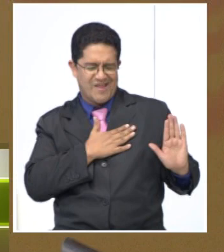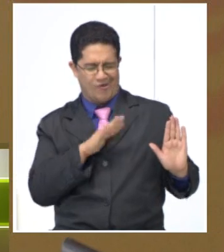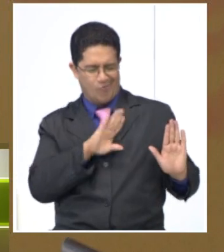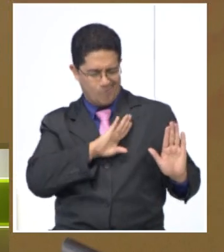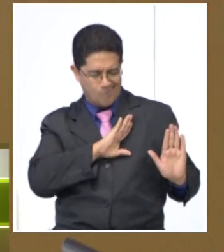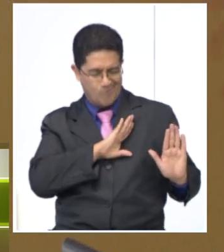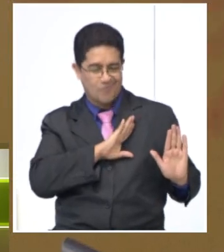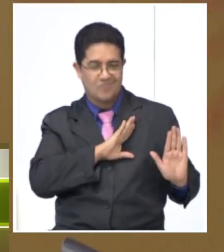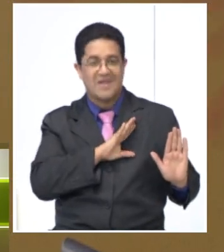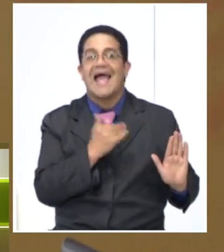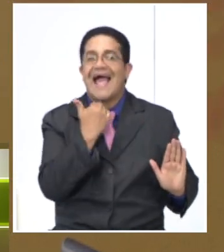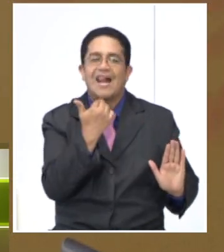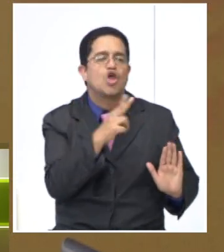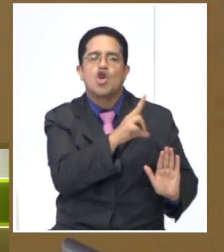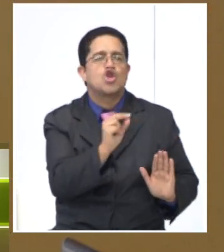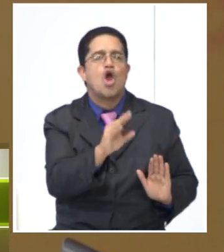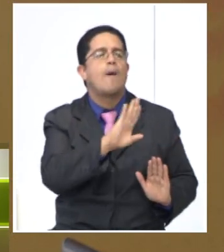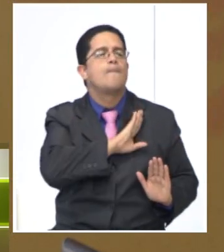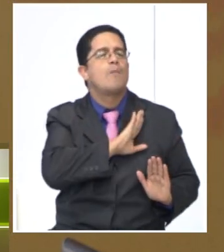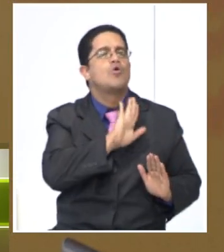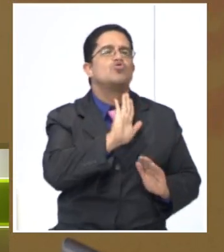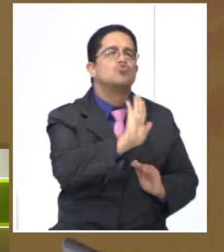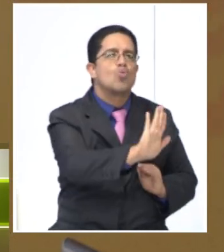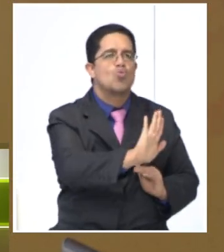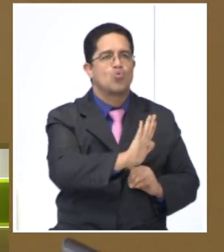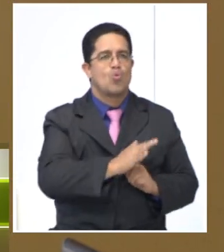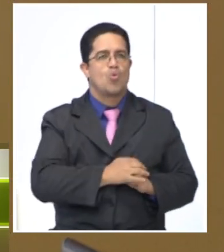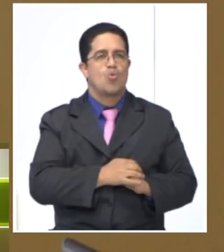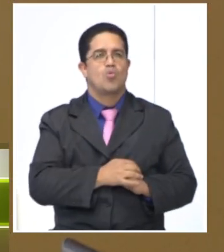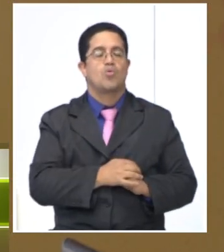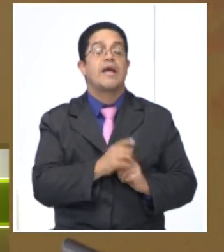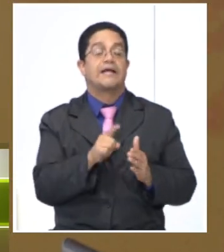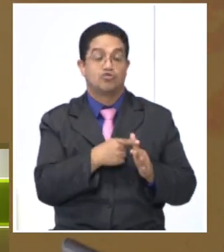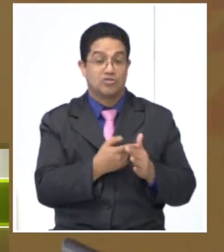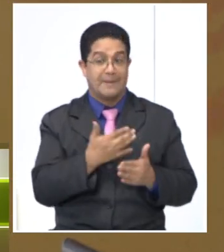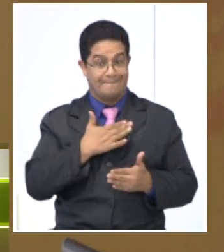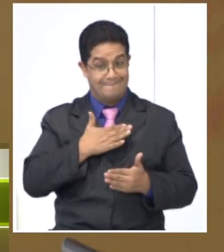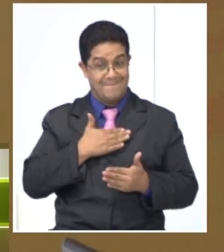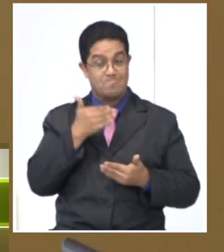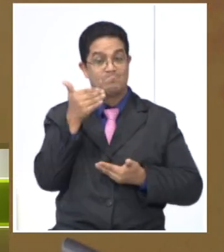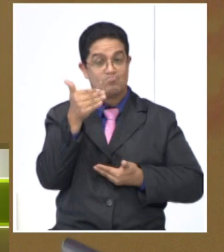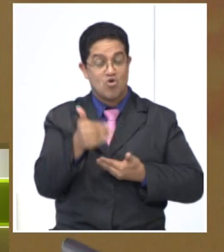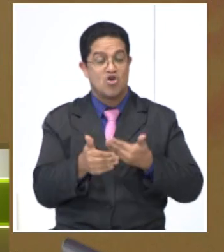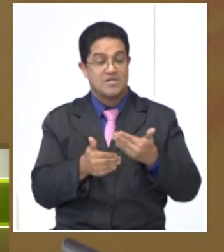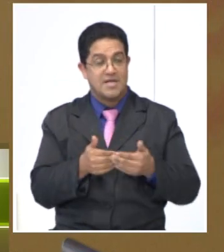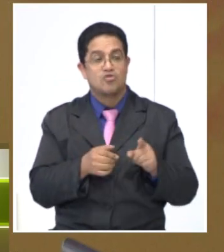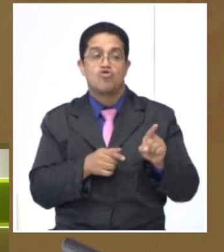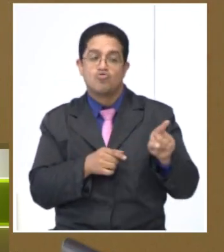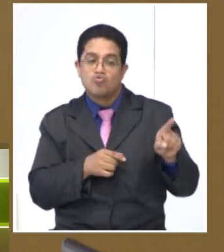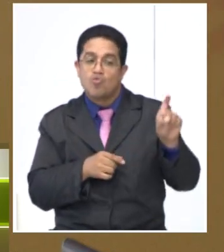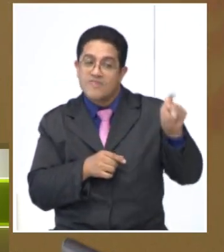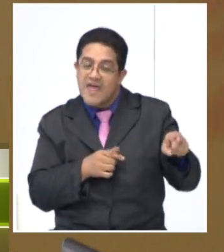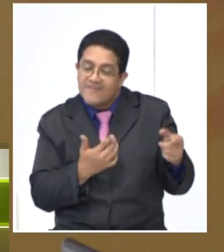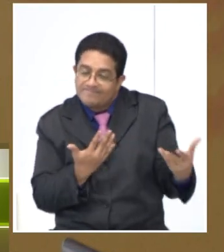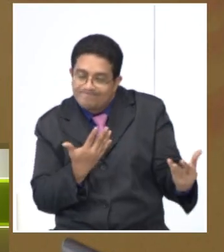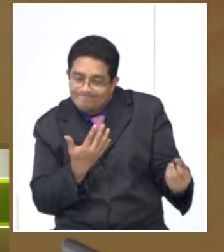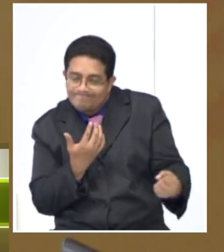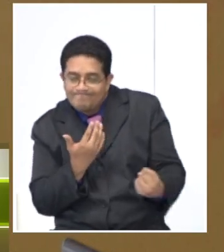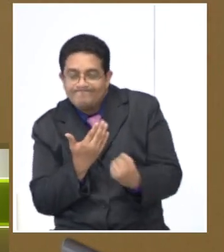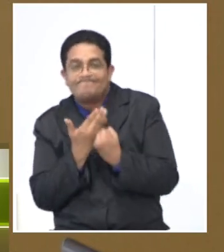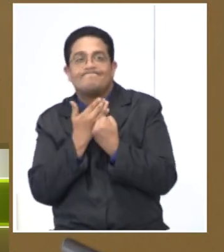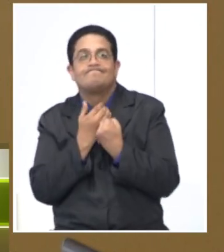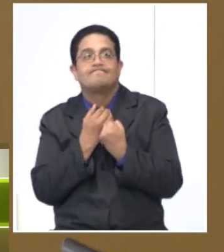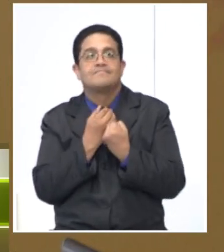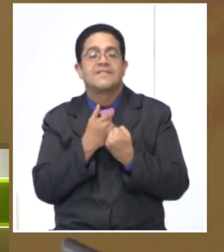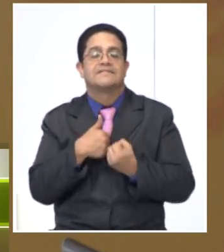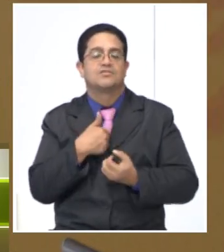es tuyo. Entonces, con eso te doy a entender de que esto es mi proceso y tú, como mi red de apoyo, debes comprenderlo, obviamente, si